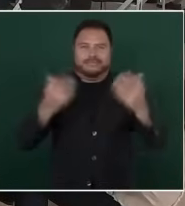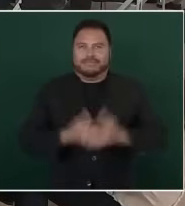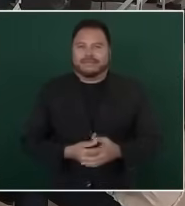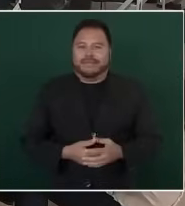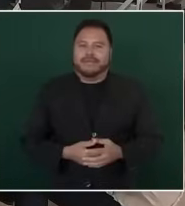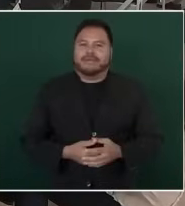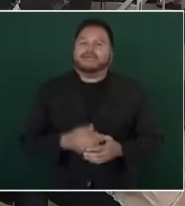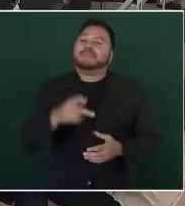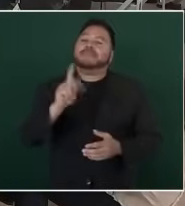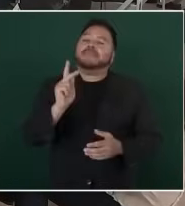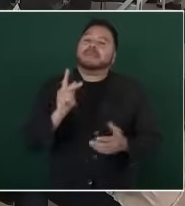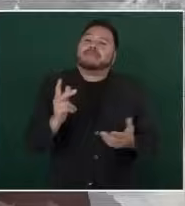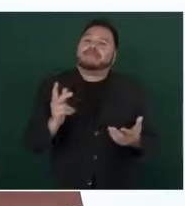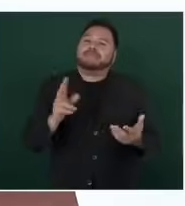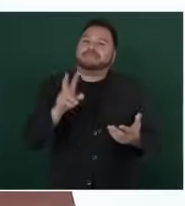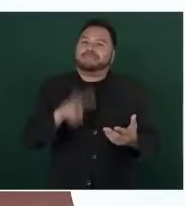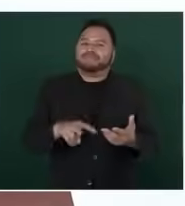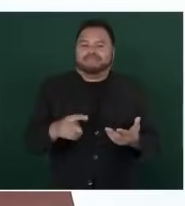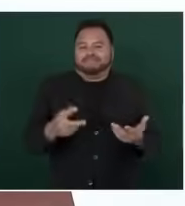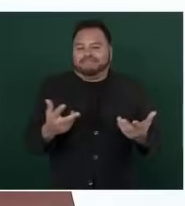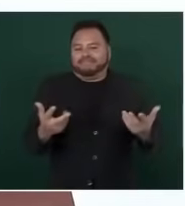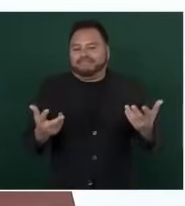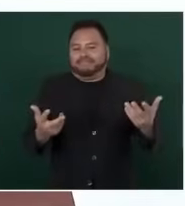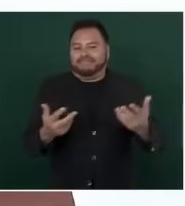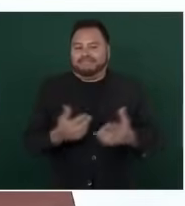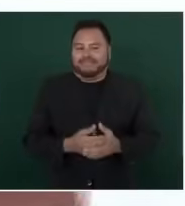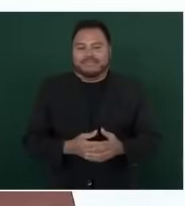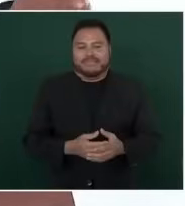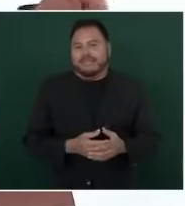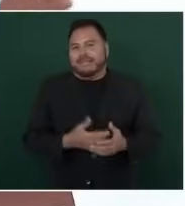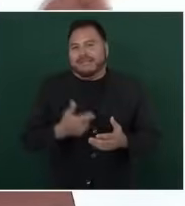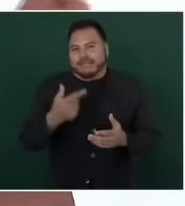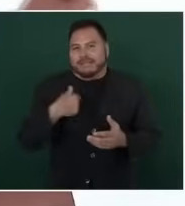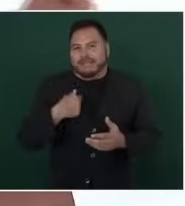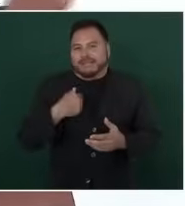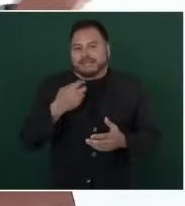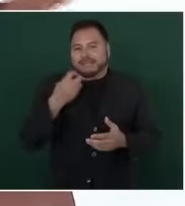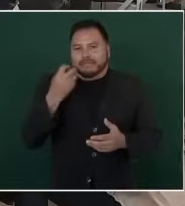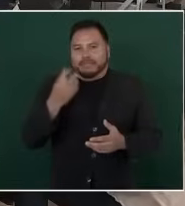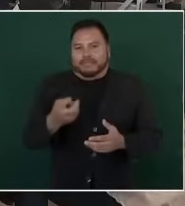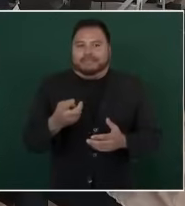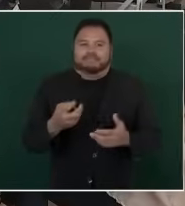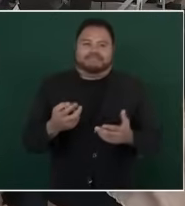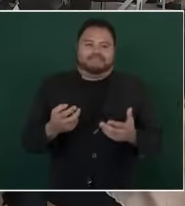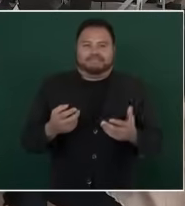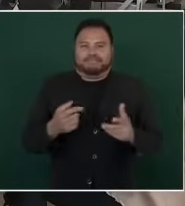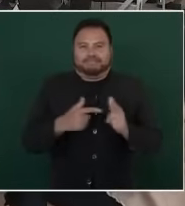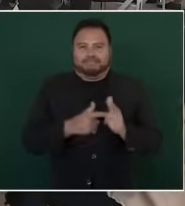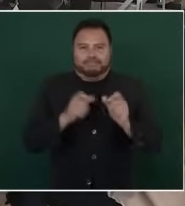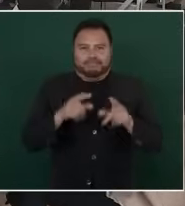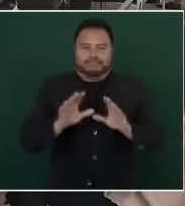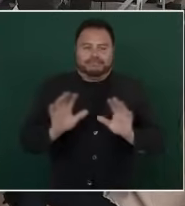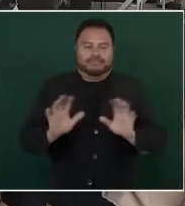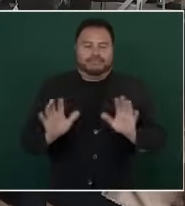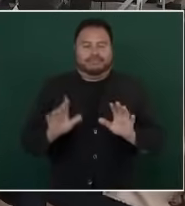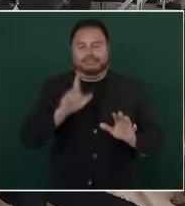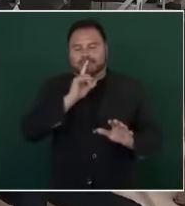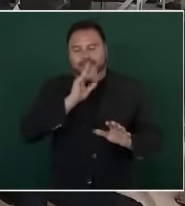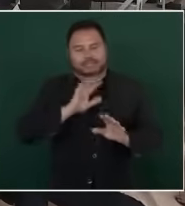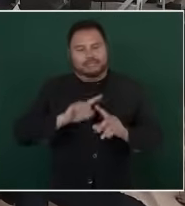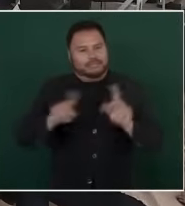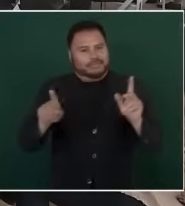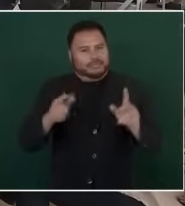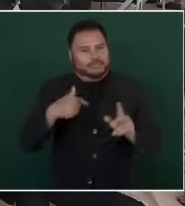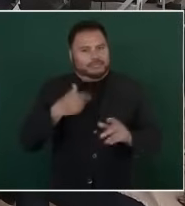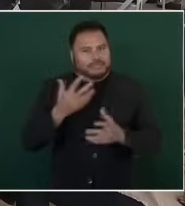Pero no vamos a caer en eso, sí, exactamente. Sí. Tienes mucha razón. No